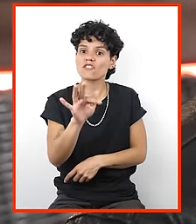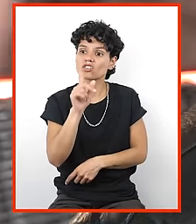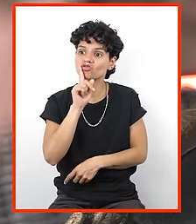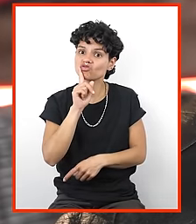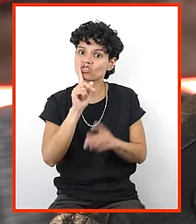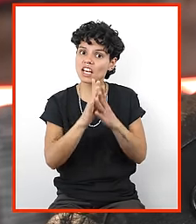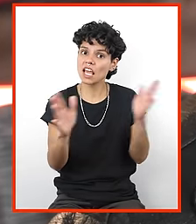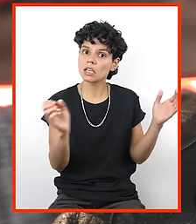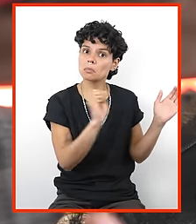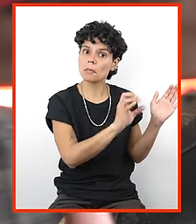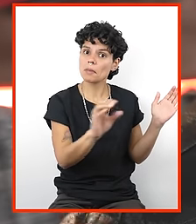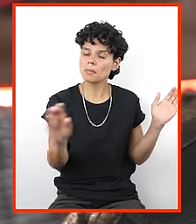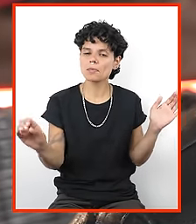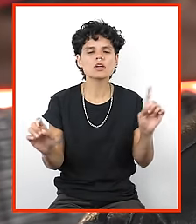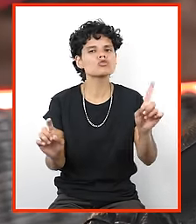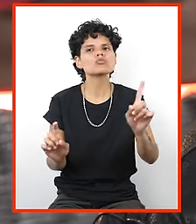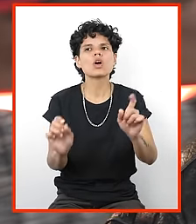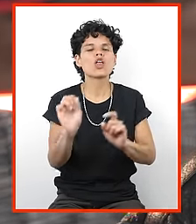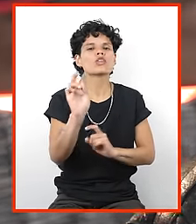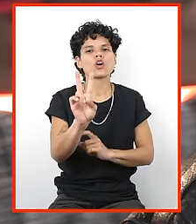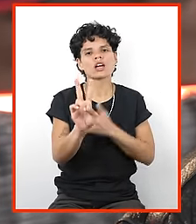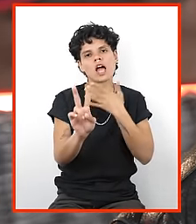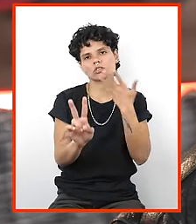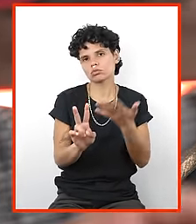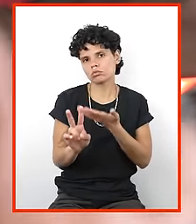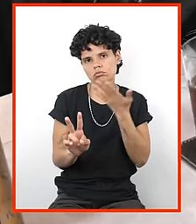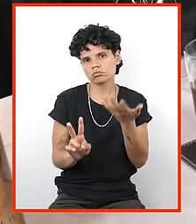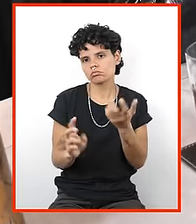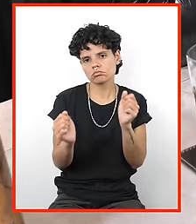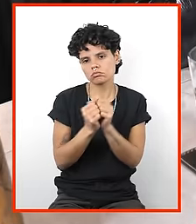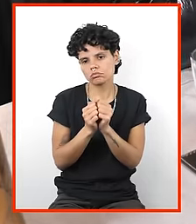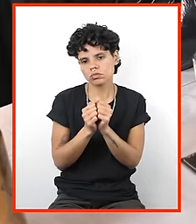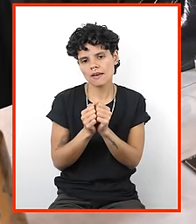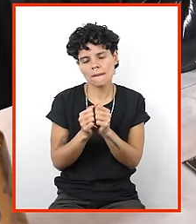Sí. ¿Saquemos el PowerPoint? Tiene dos colaboraciones. ¿Dos